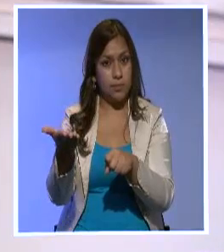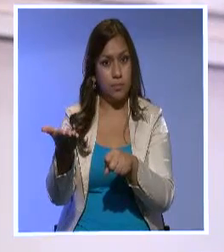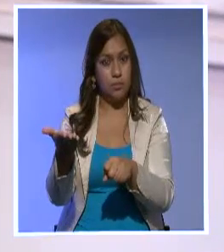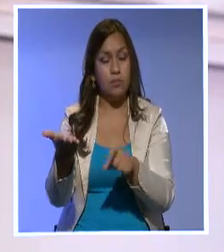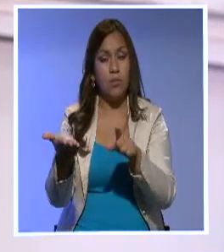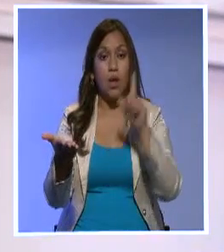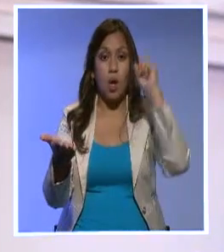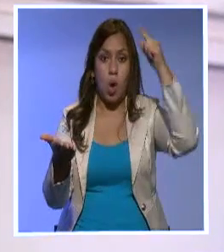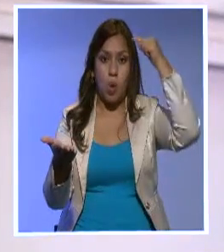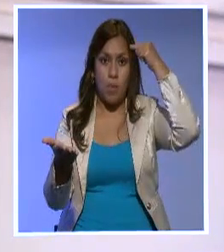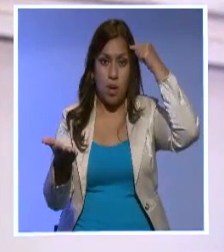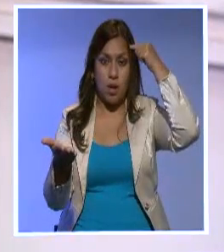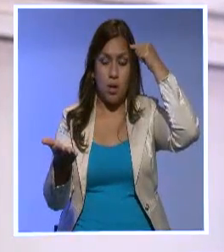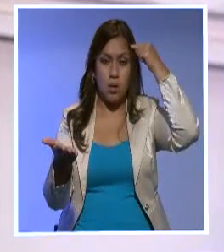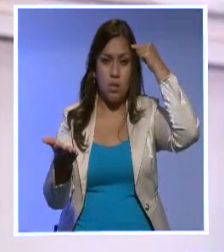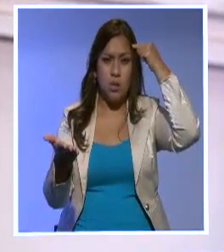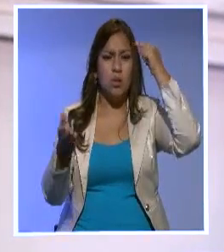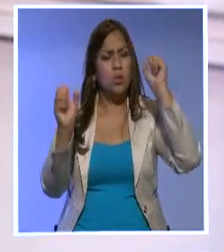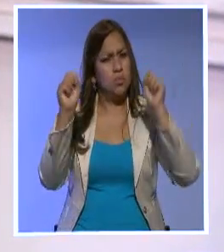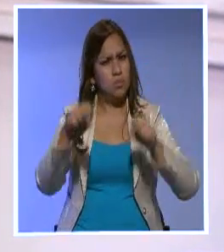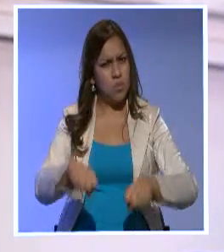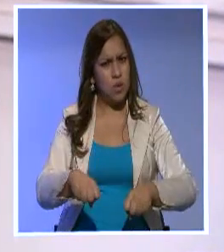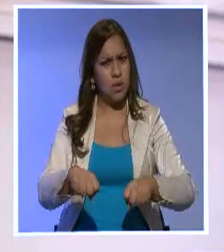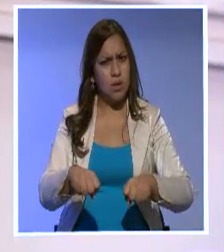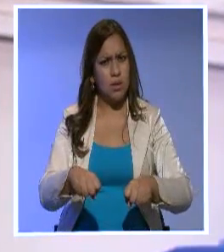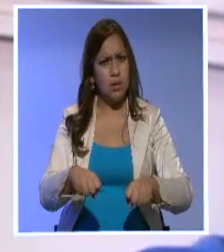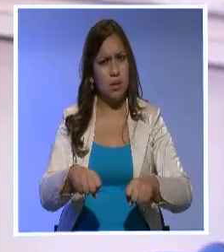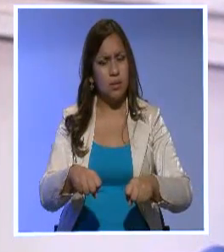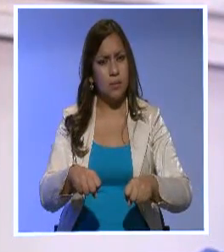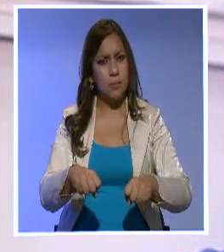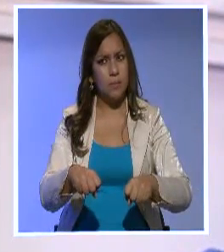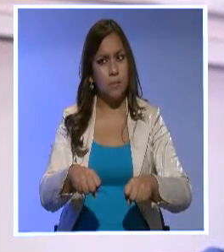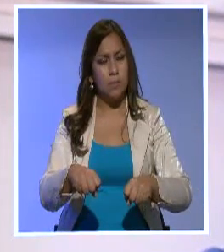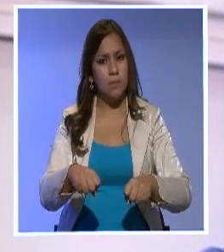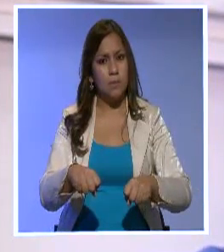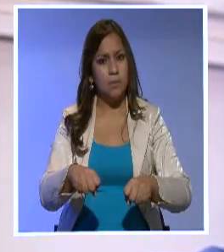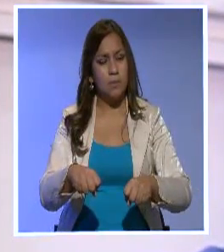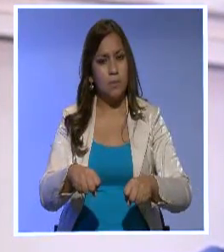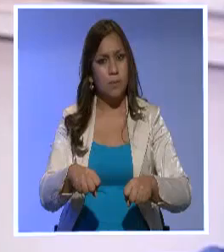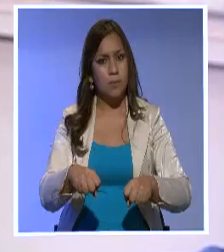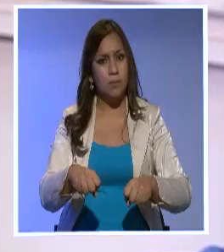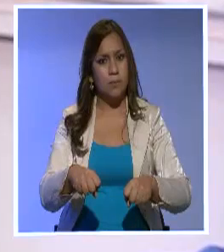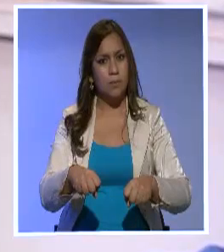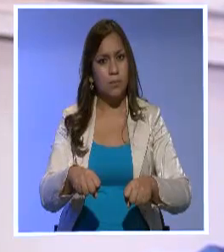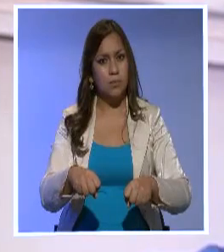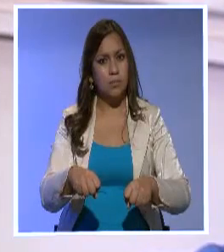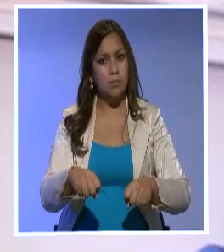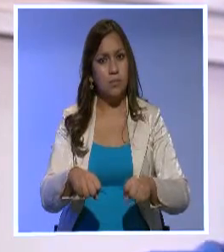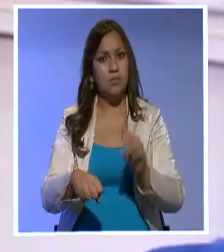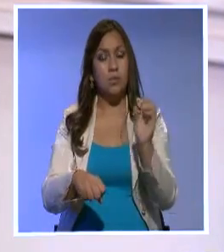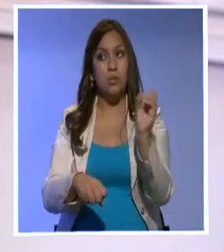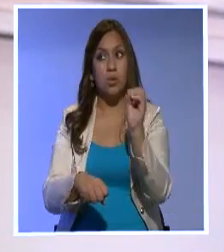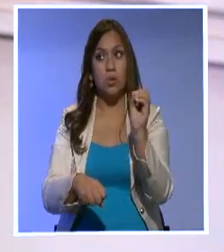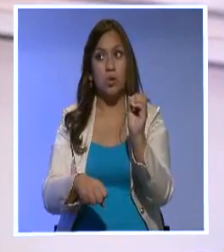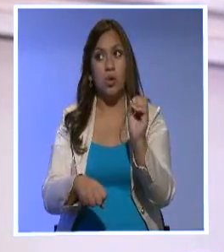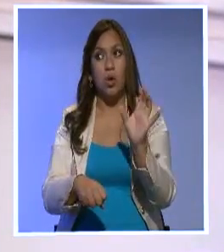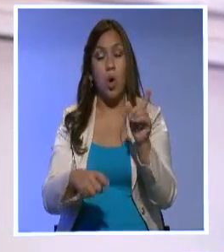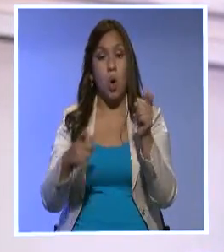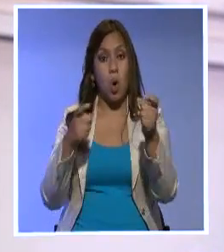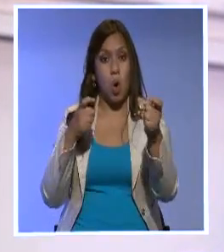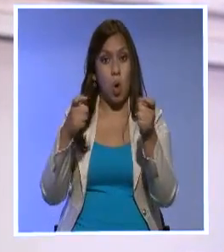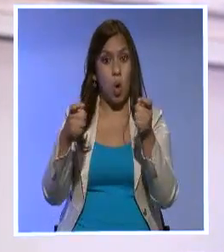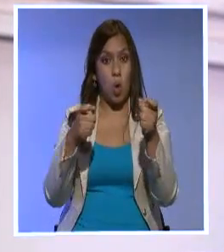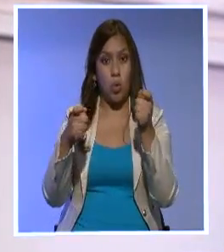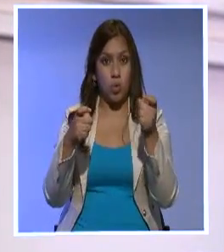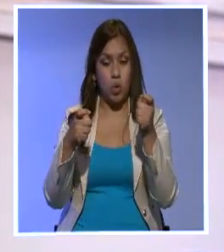el estado pueda realmente hacer una o estabilizar o controlar